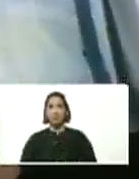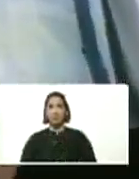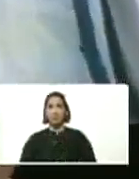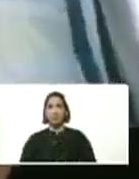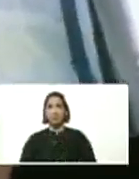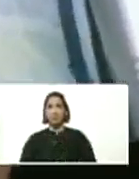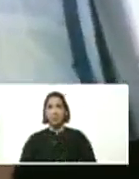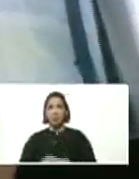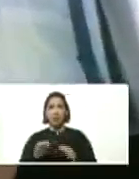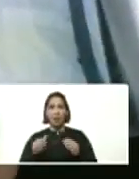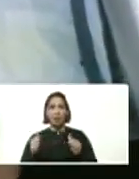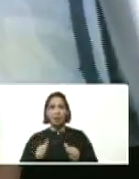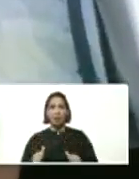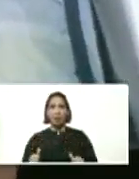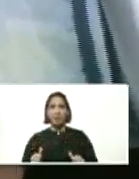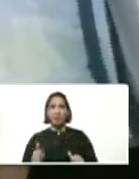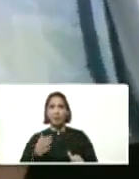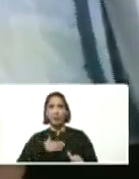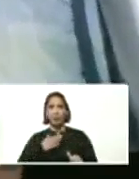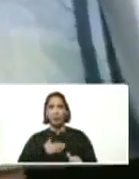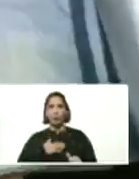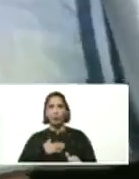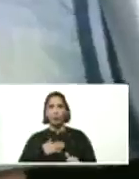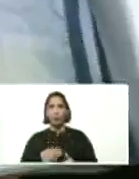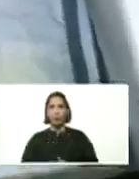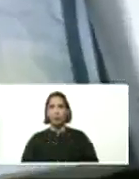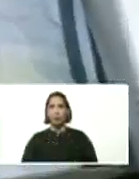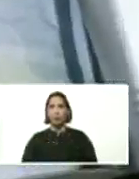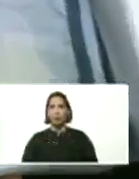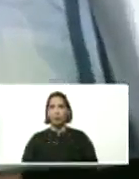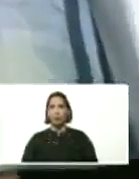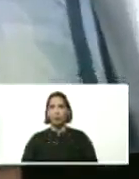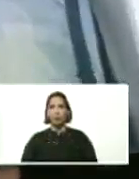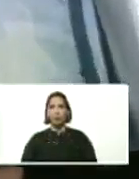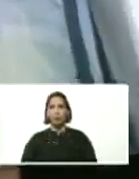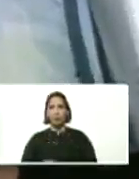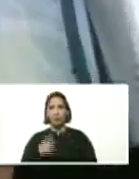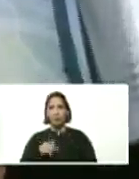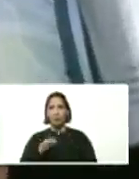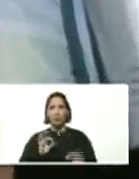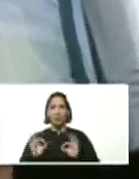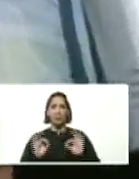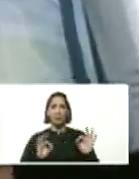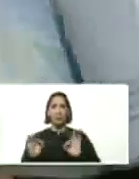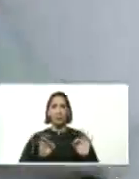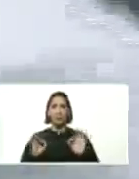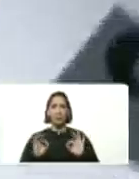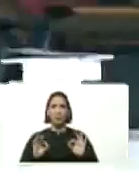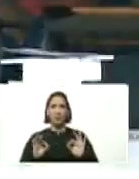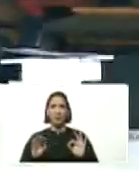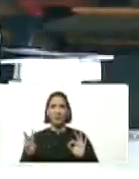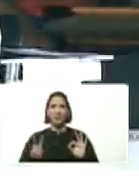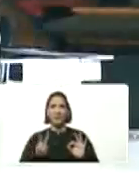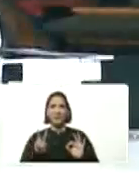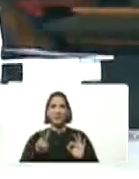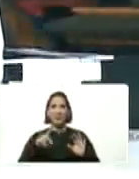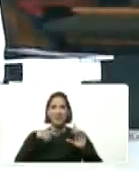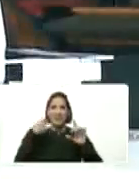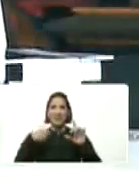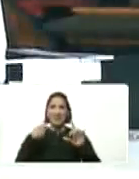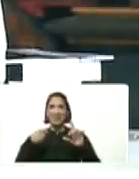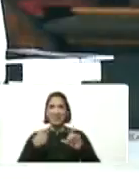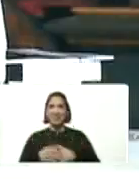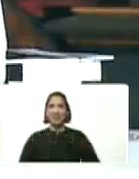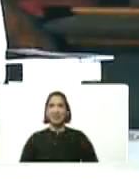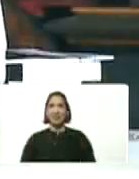actriz de cine y yo soy una actriz, un actor de la Villa del Cine. Así es. Mire, presidente,